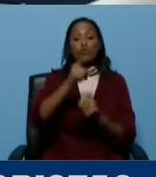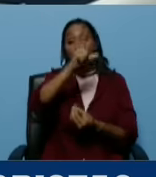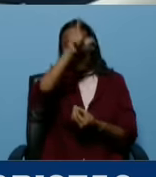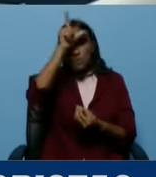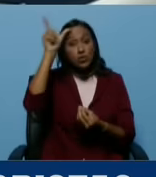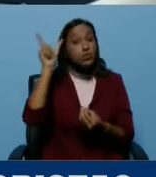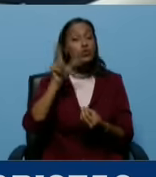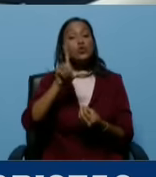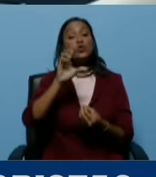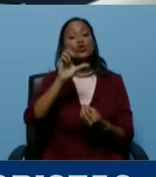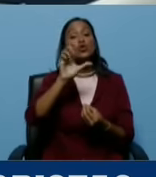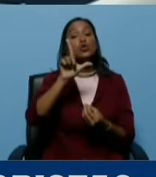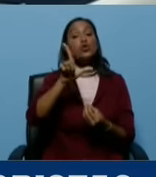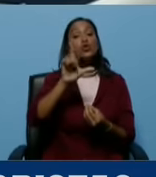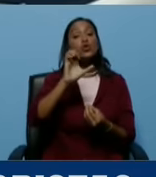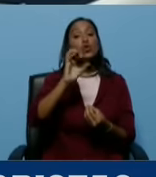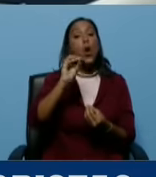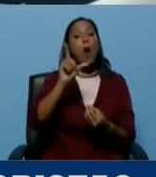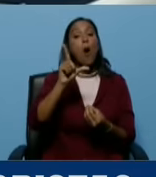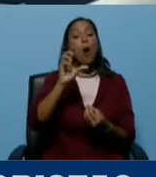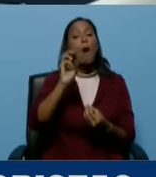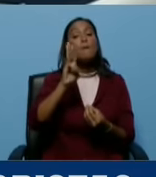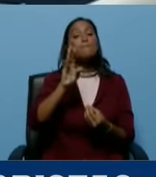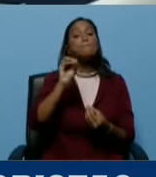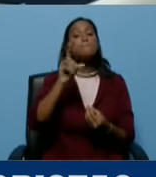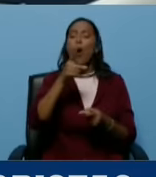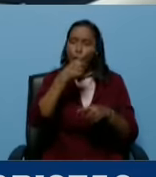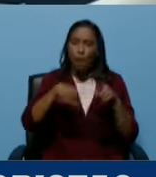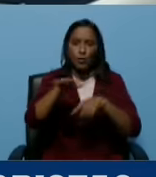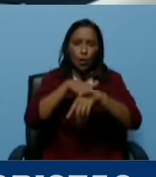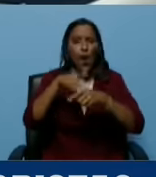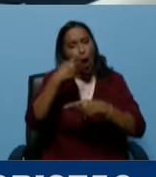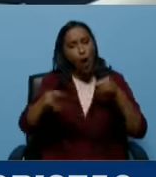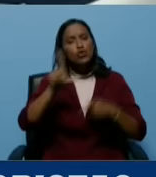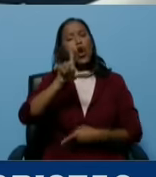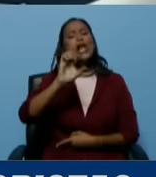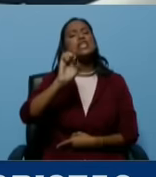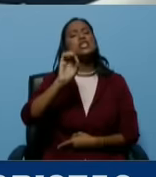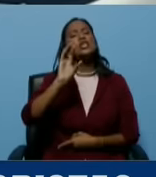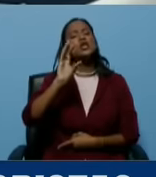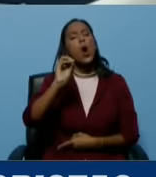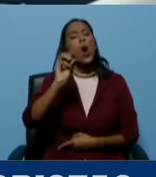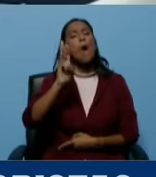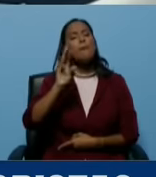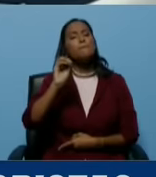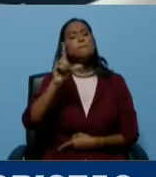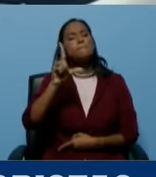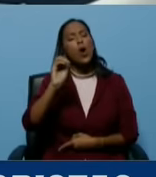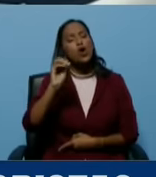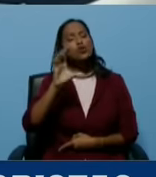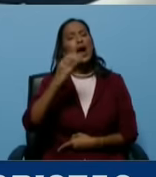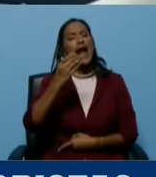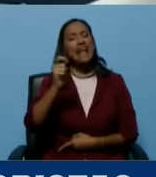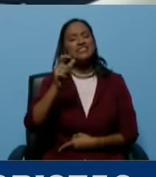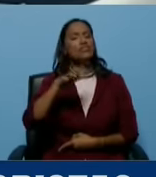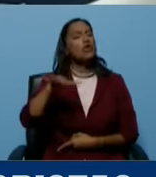cuando ambos fueron diplomáticos en El Salvador, con la muerte de 7 jesuitas,